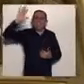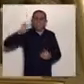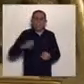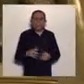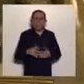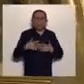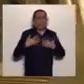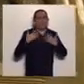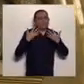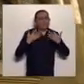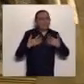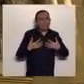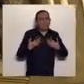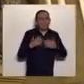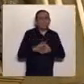cielo.